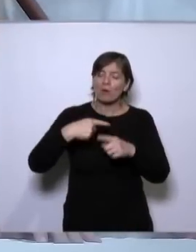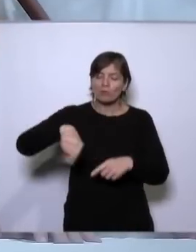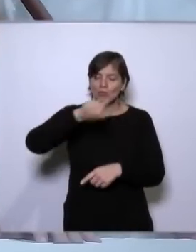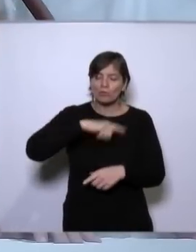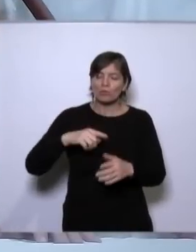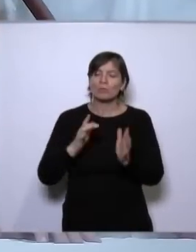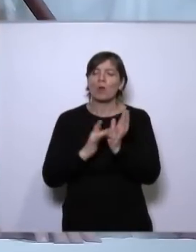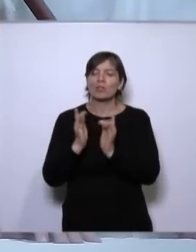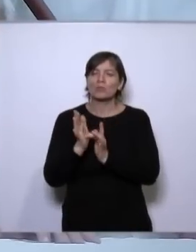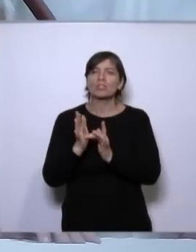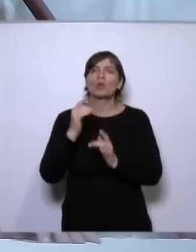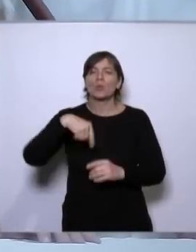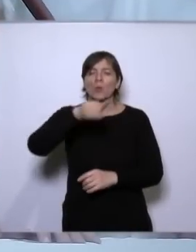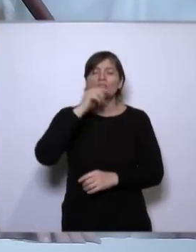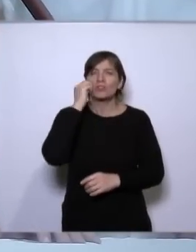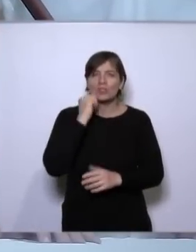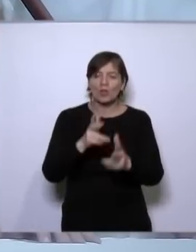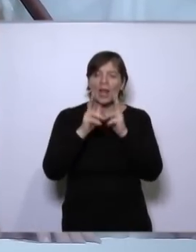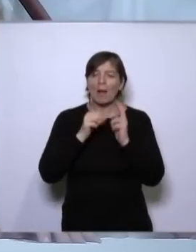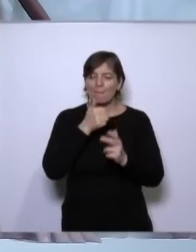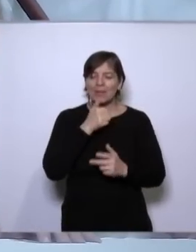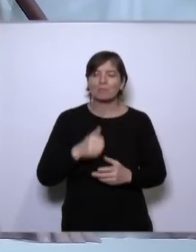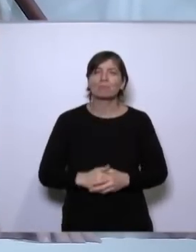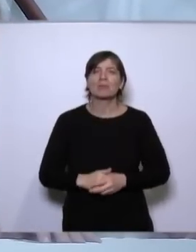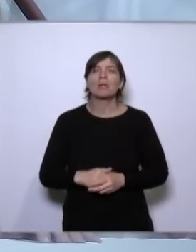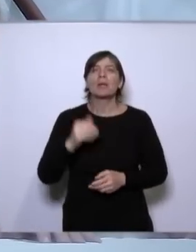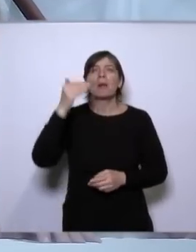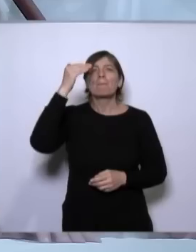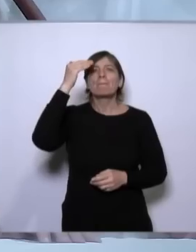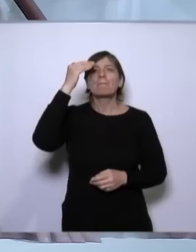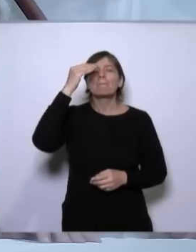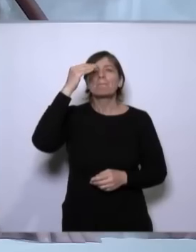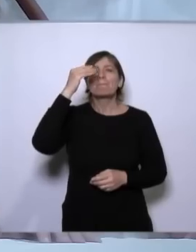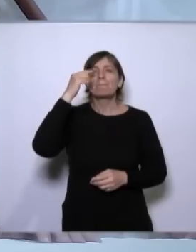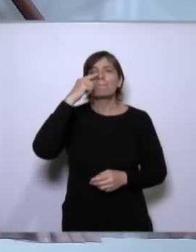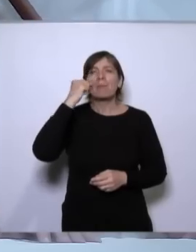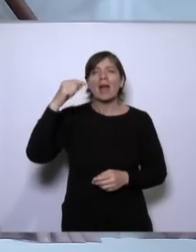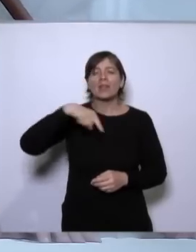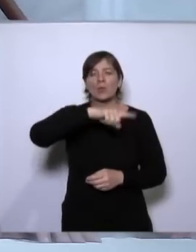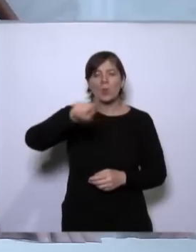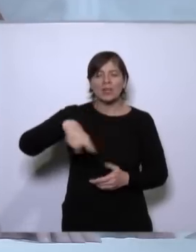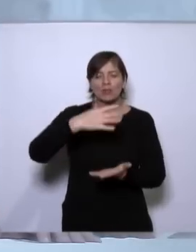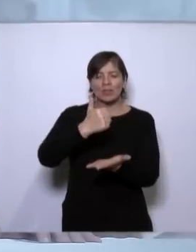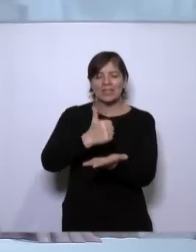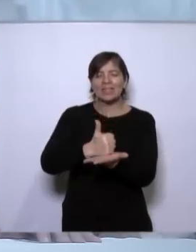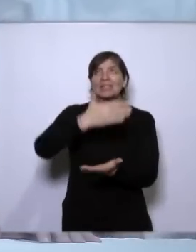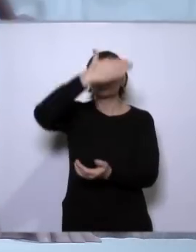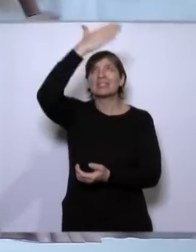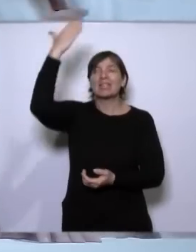Por Jesucristo nuestro Señor, Padre nuestro, que estás en el cielo,